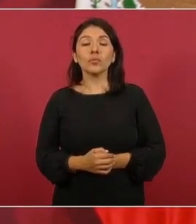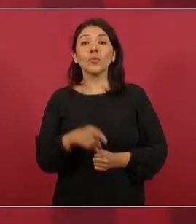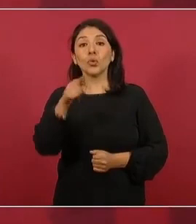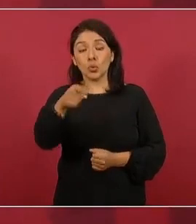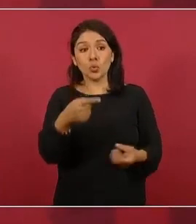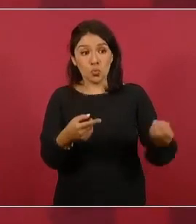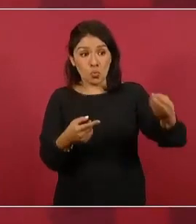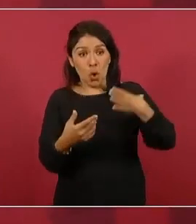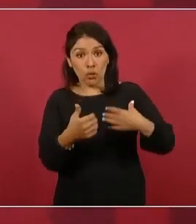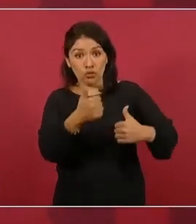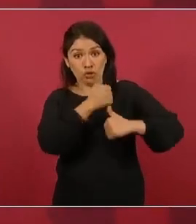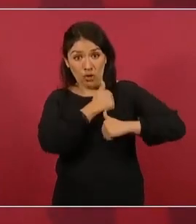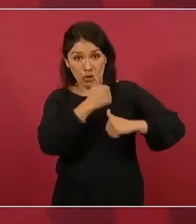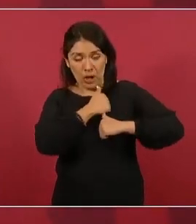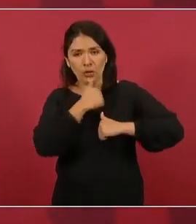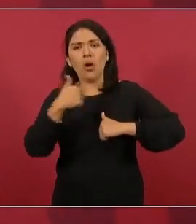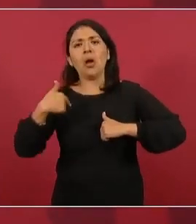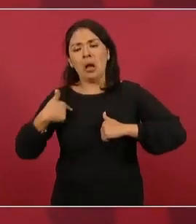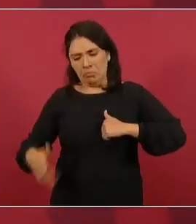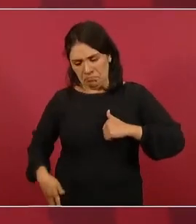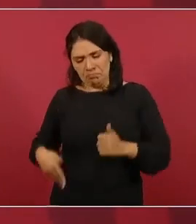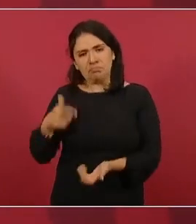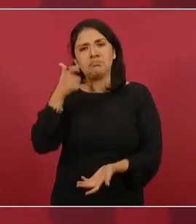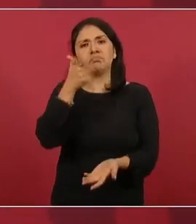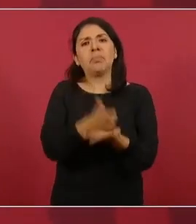por un soldado un tostón,